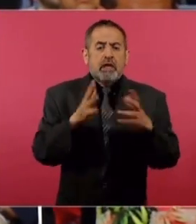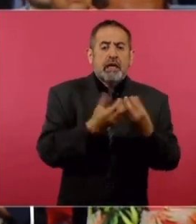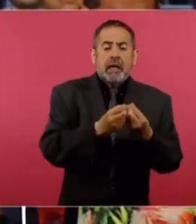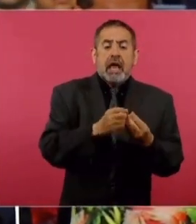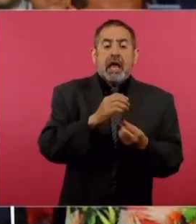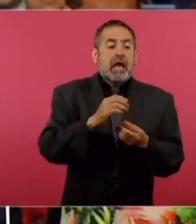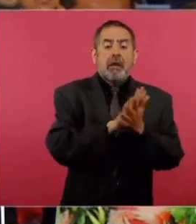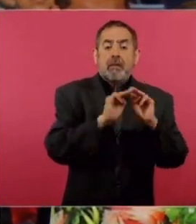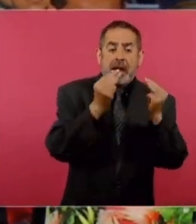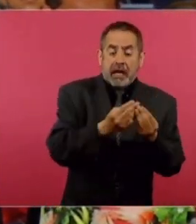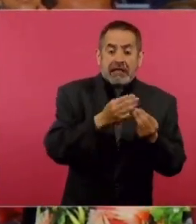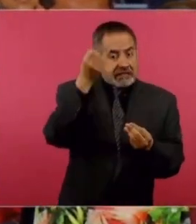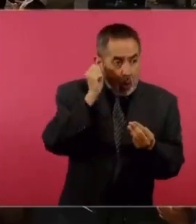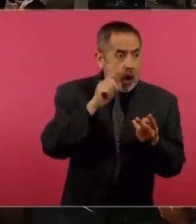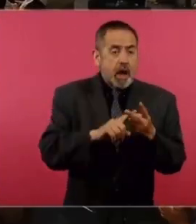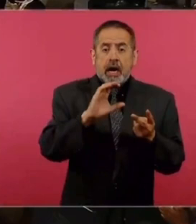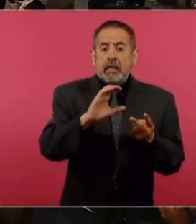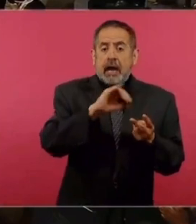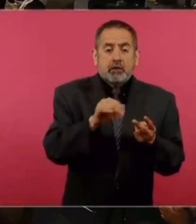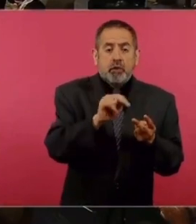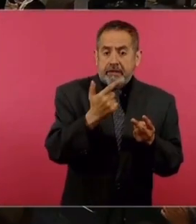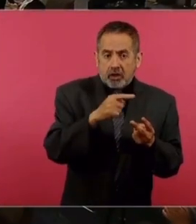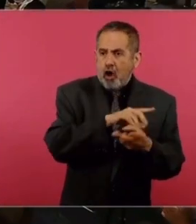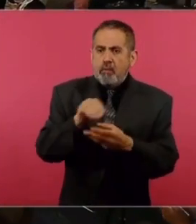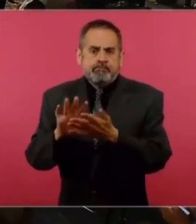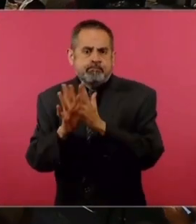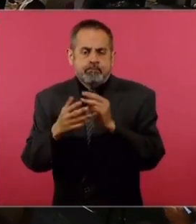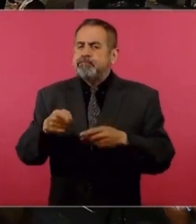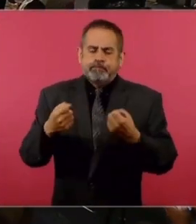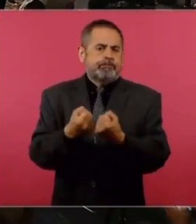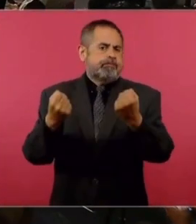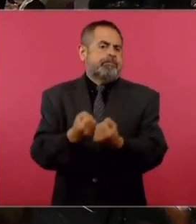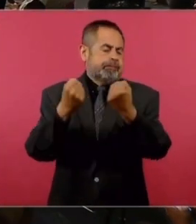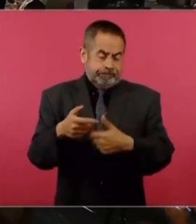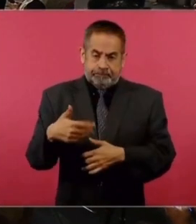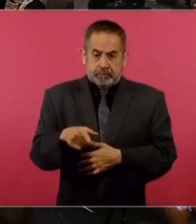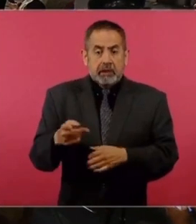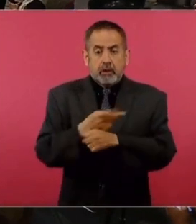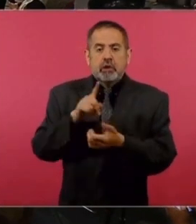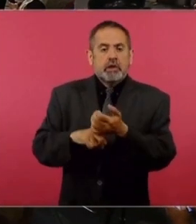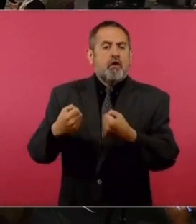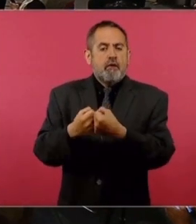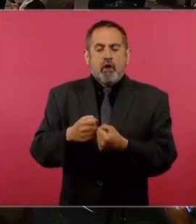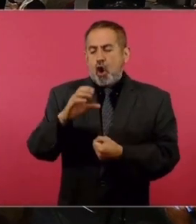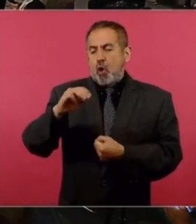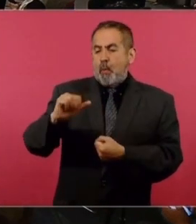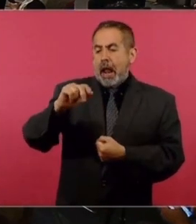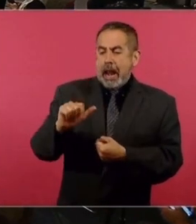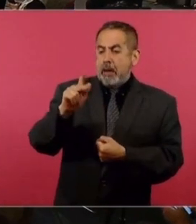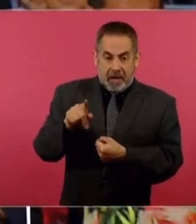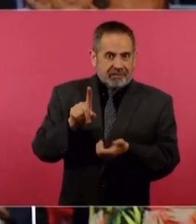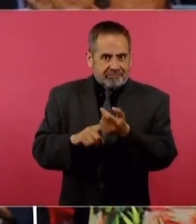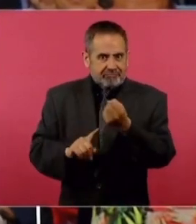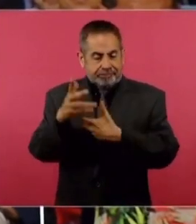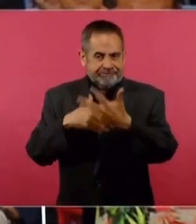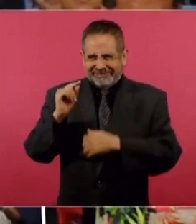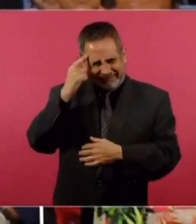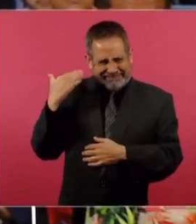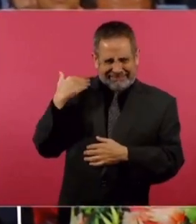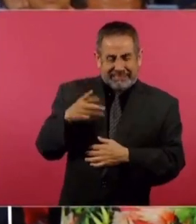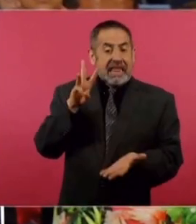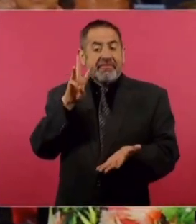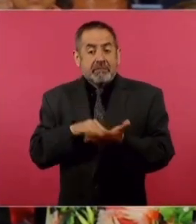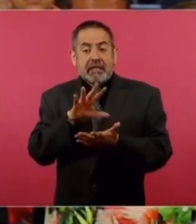de Sinaloa, cártel Jalisco Nueva Generación, pues también se ha agudizado los enfrentamientos. Esto que sucedió en frontera con Malapa, por ejemplo, que generó ahorita